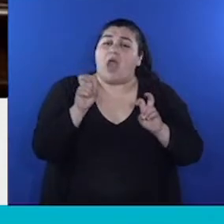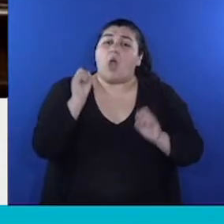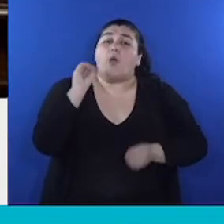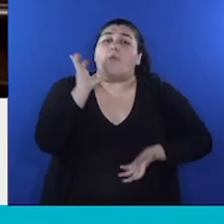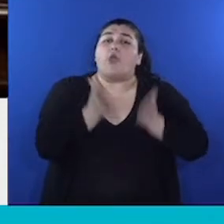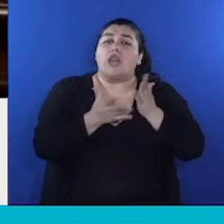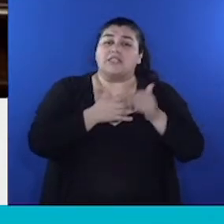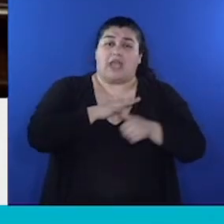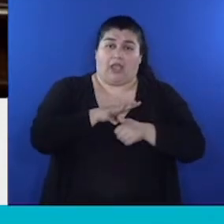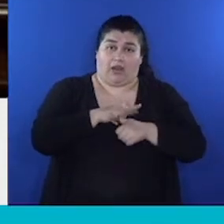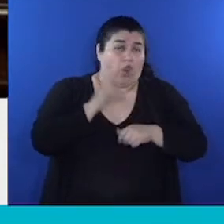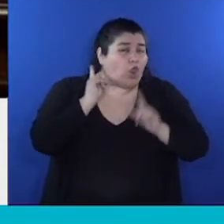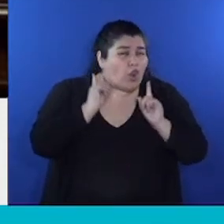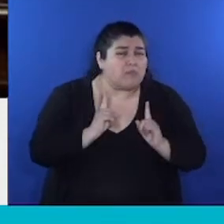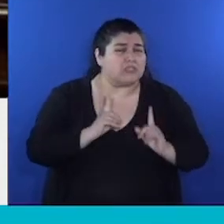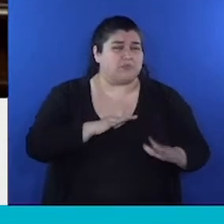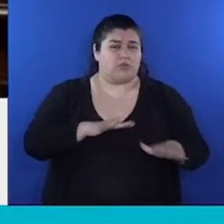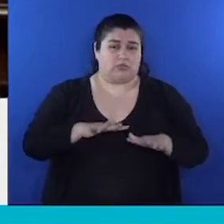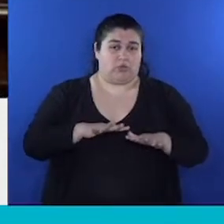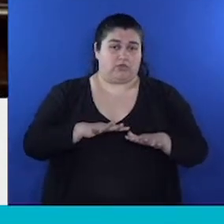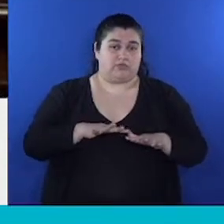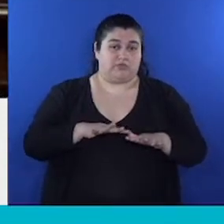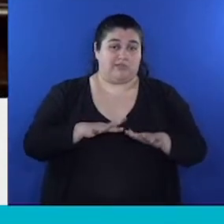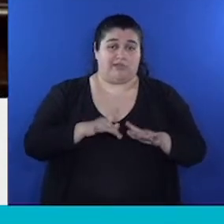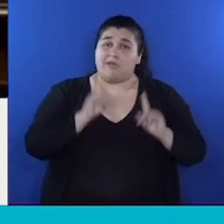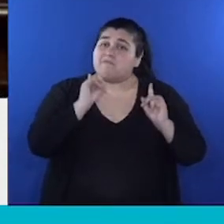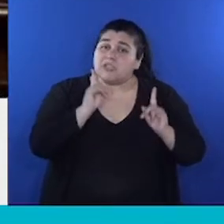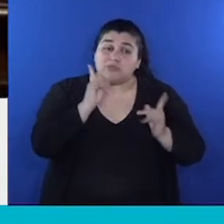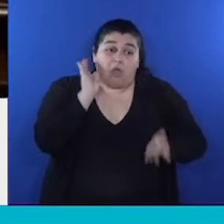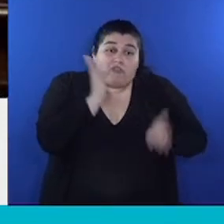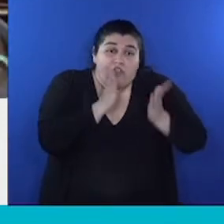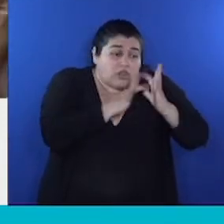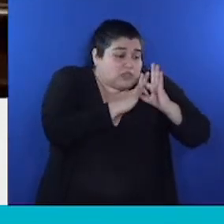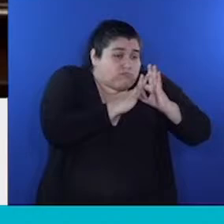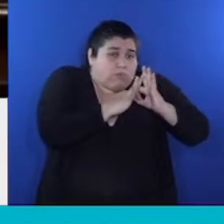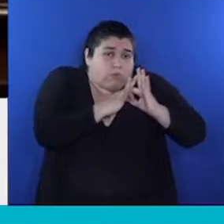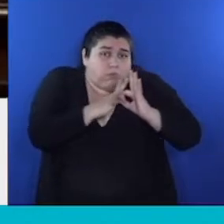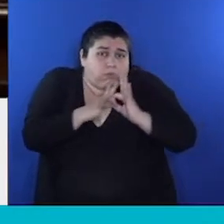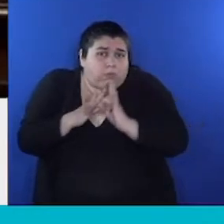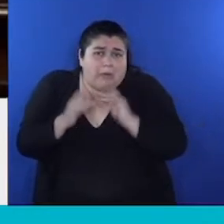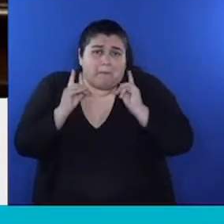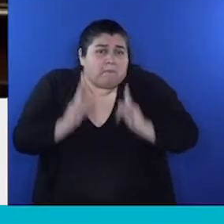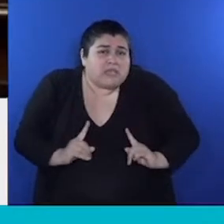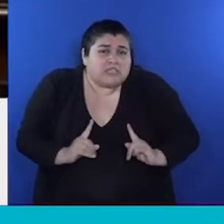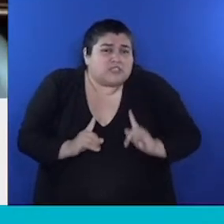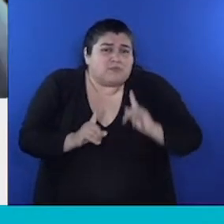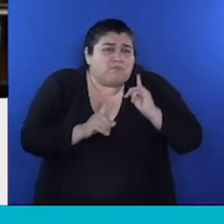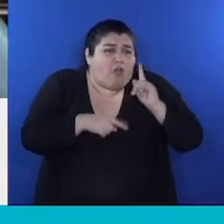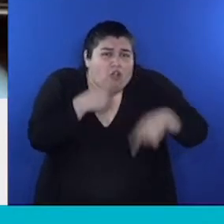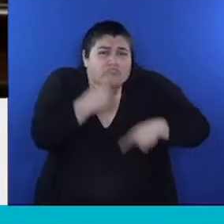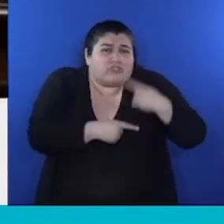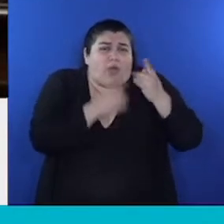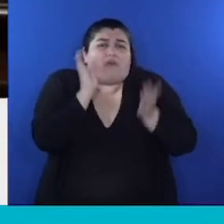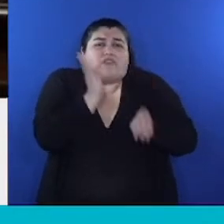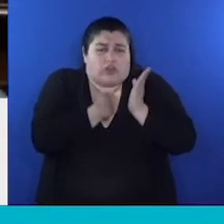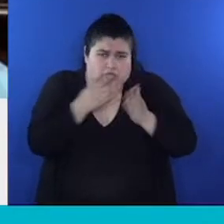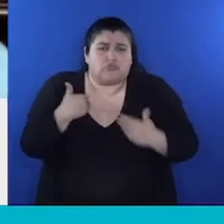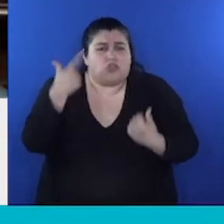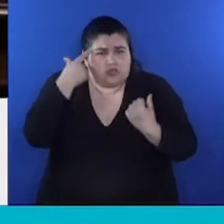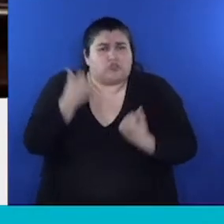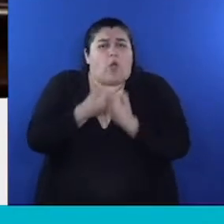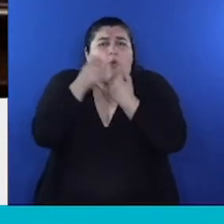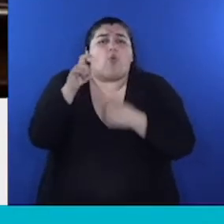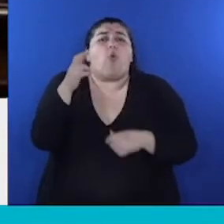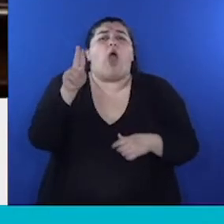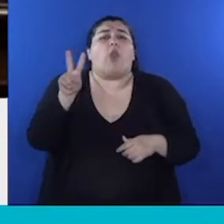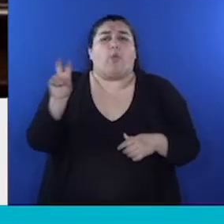de género, que sigue siendo un hilo de violencia y en el caso, yo comparto lo que dijo Cuervo recién, no es un